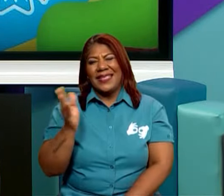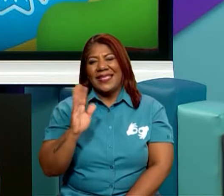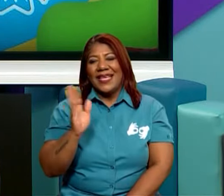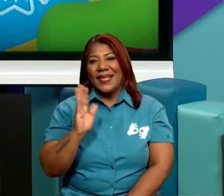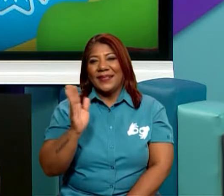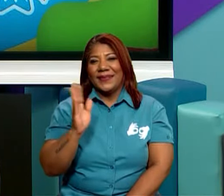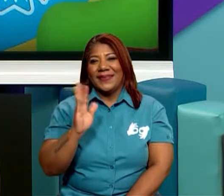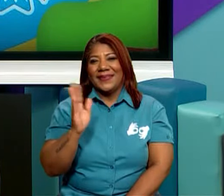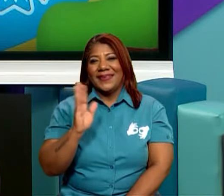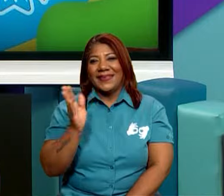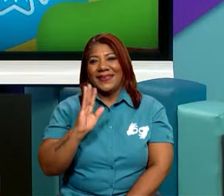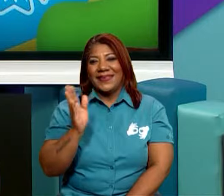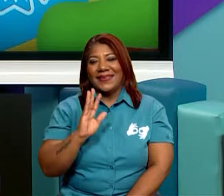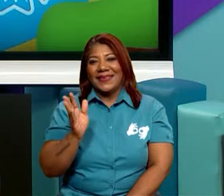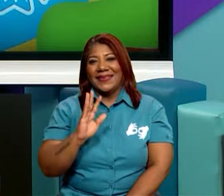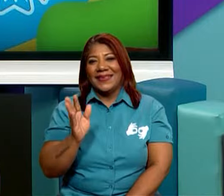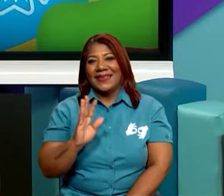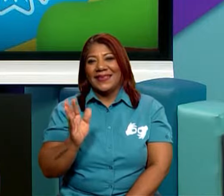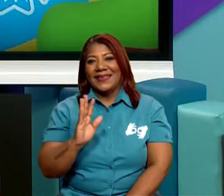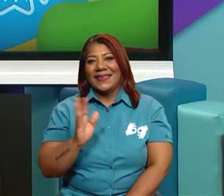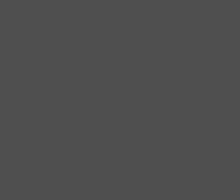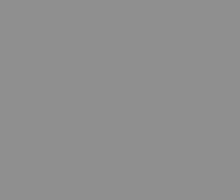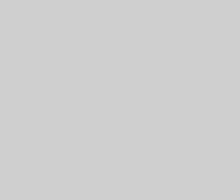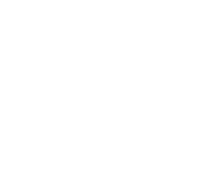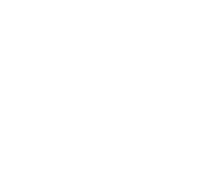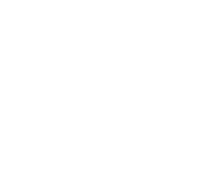diversidad. ¡Chao!